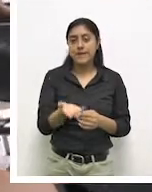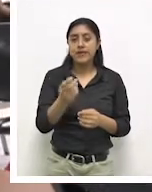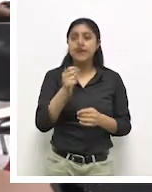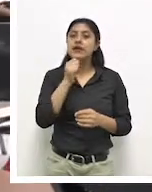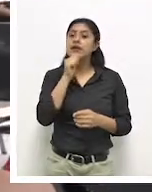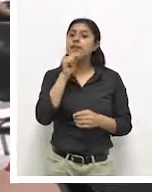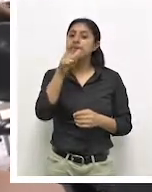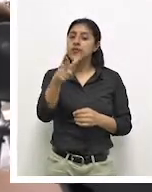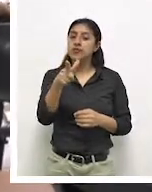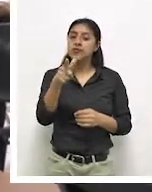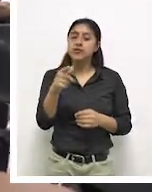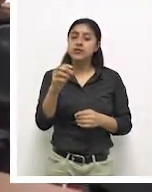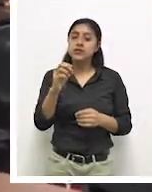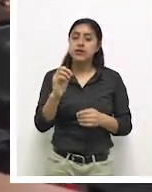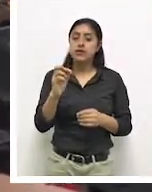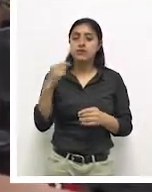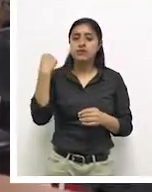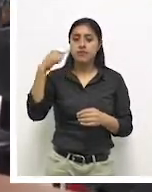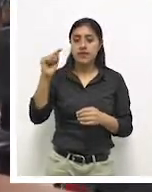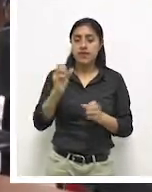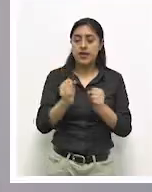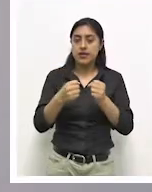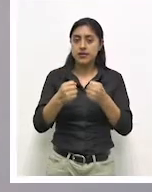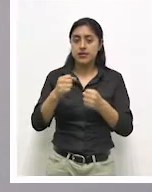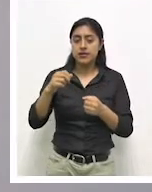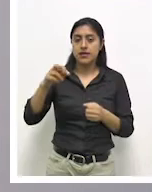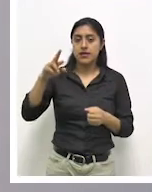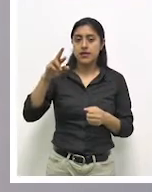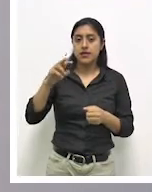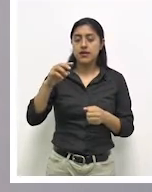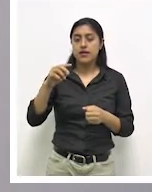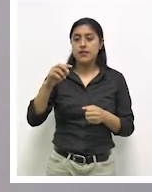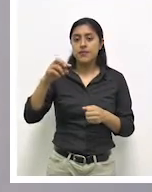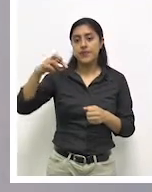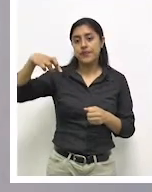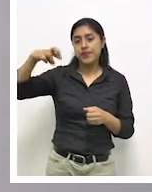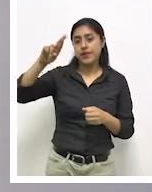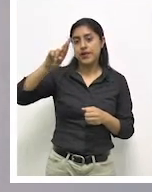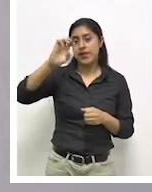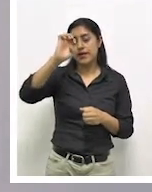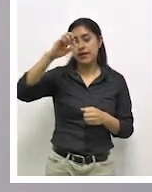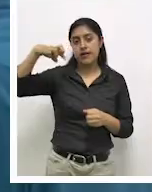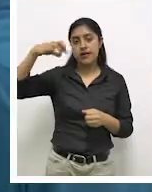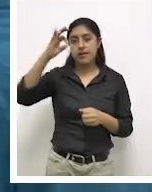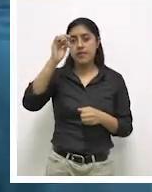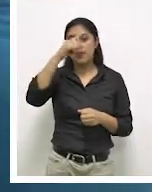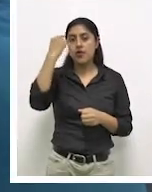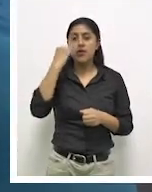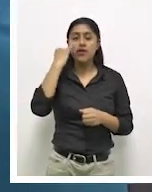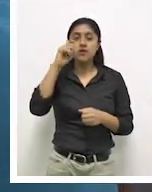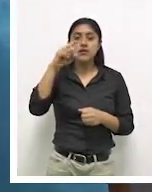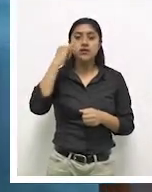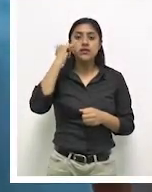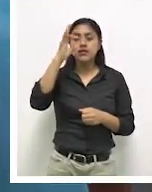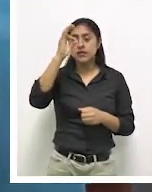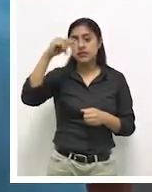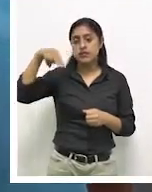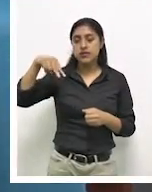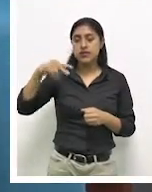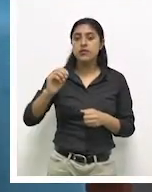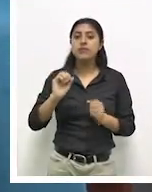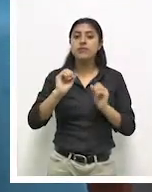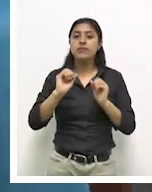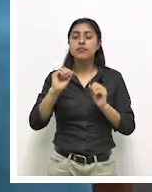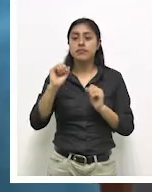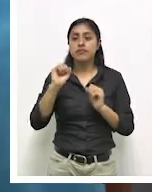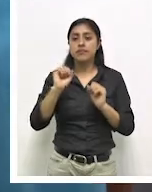al momento de reponer el DPI. Tras extraviar el DPI, obtener uno nuevo será prioridad y es por eso que RENAP